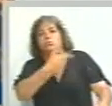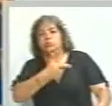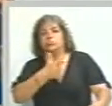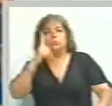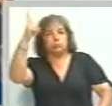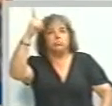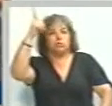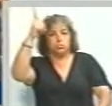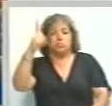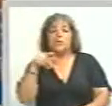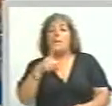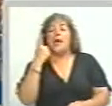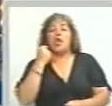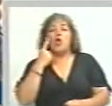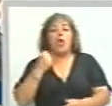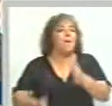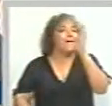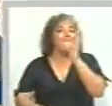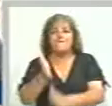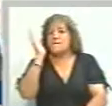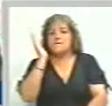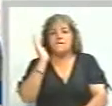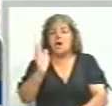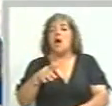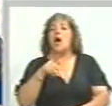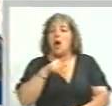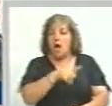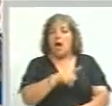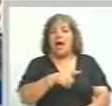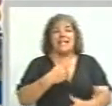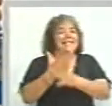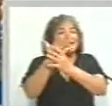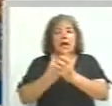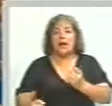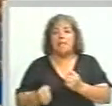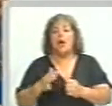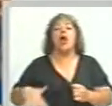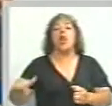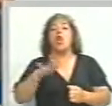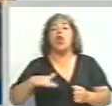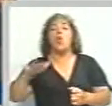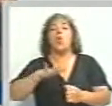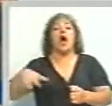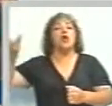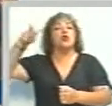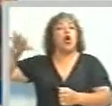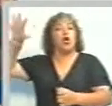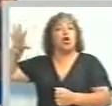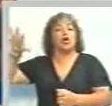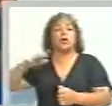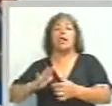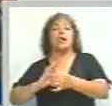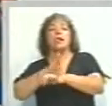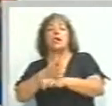aire, pero este hombre huye. De ahí escapa hacia la zona norte y se mete